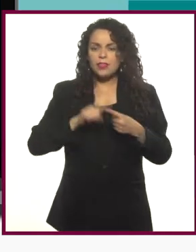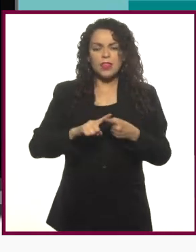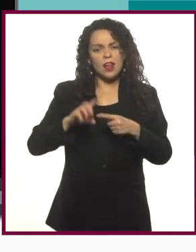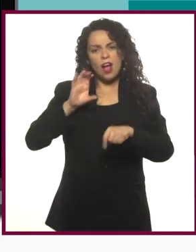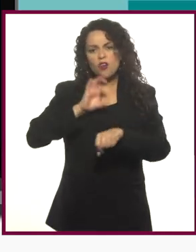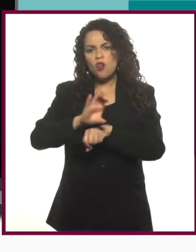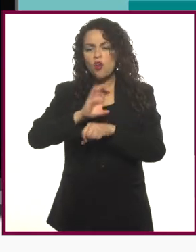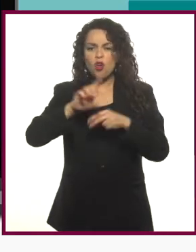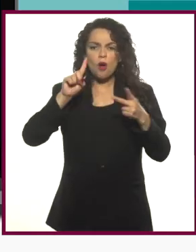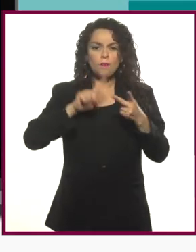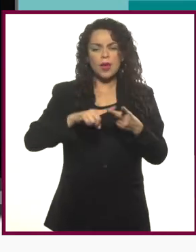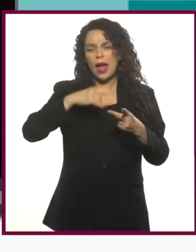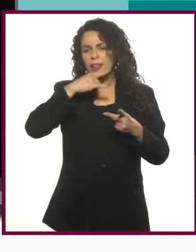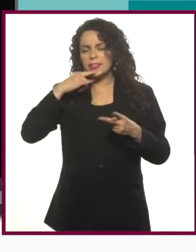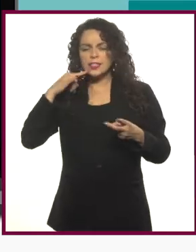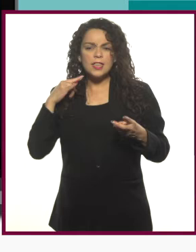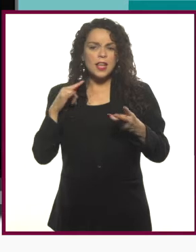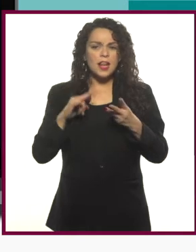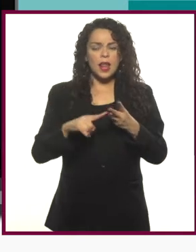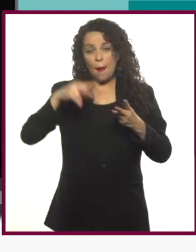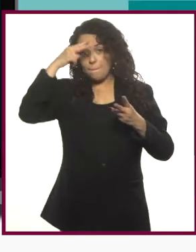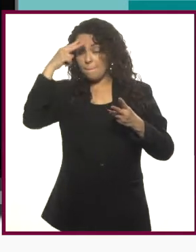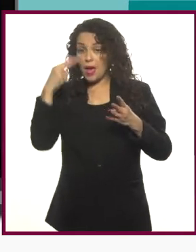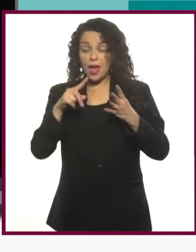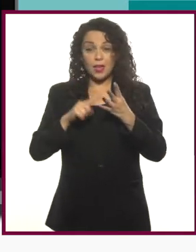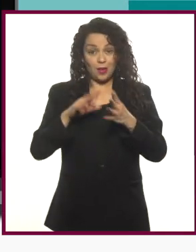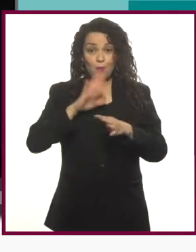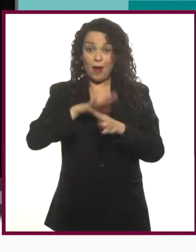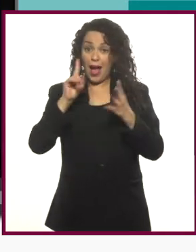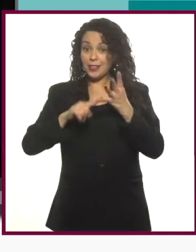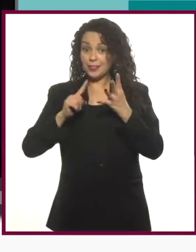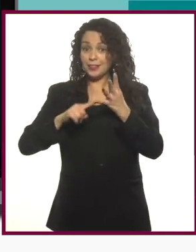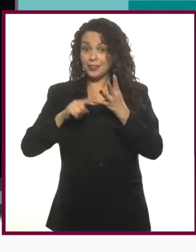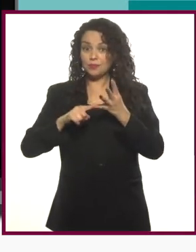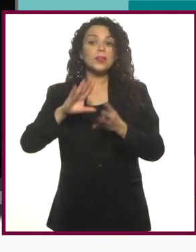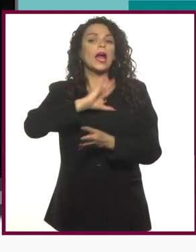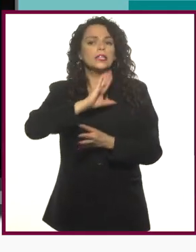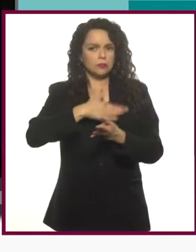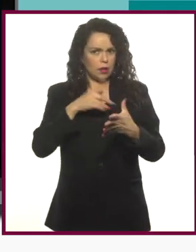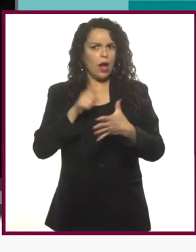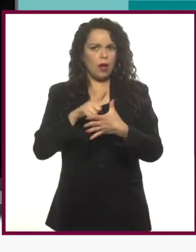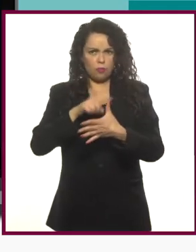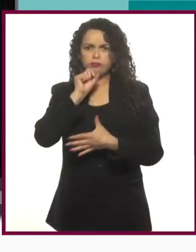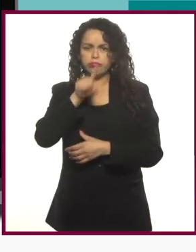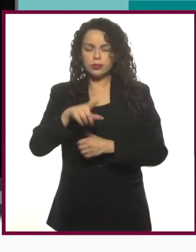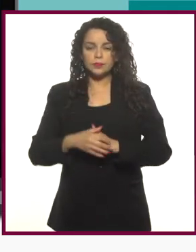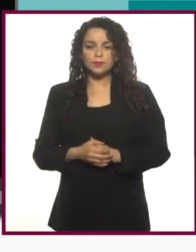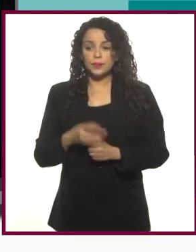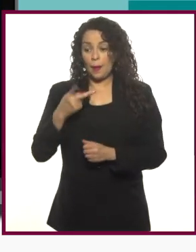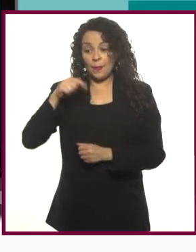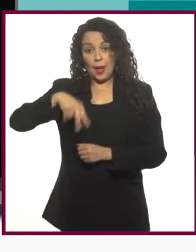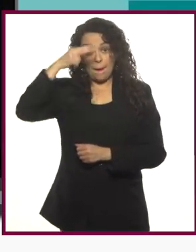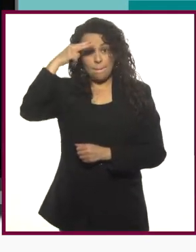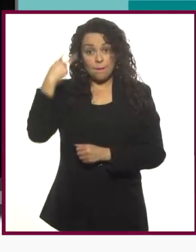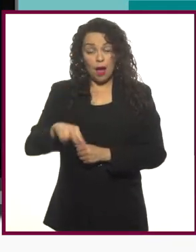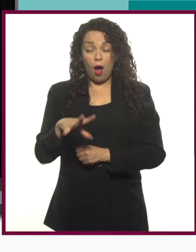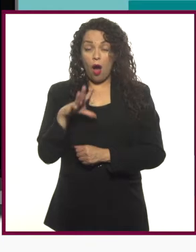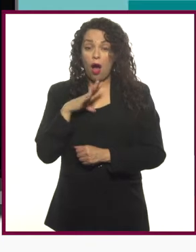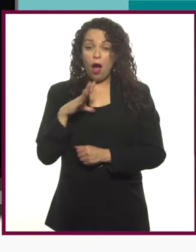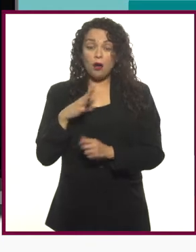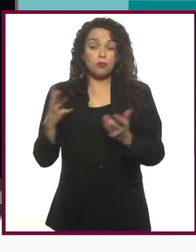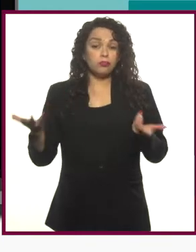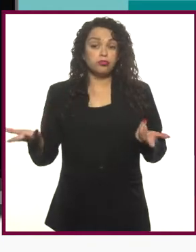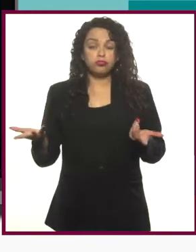Argentina, Colombia, Chile y México sobre todo, ¿no? España también. Pero bueno, en